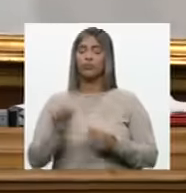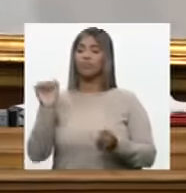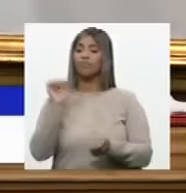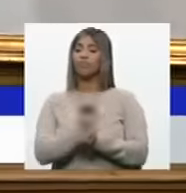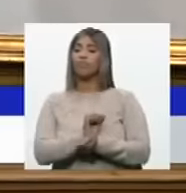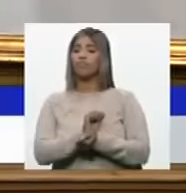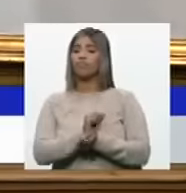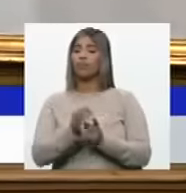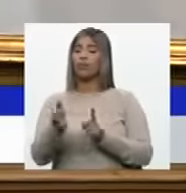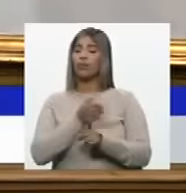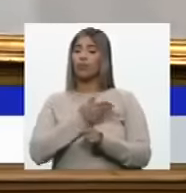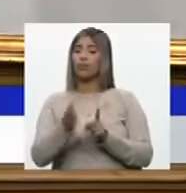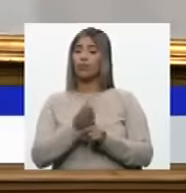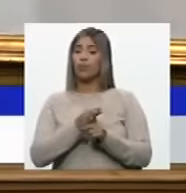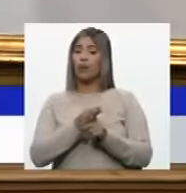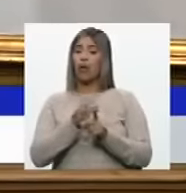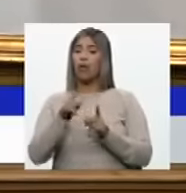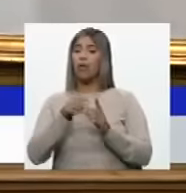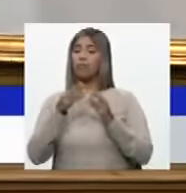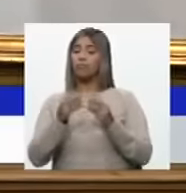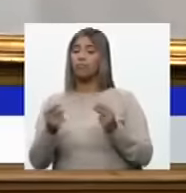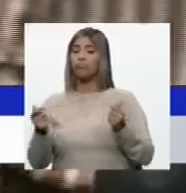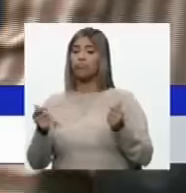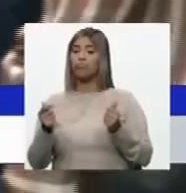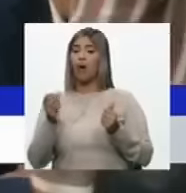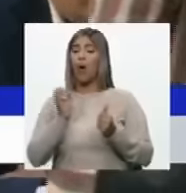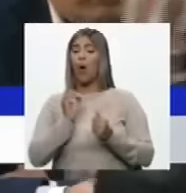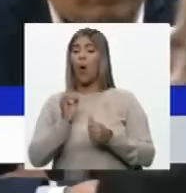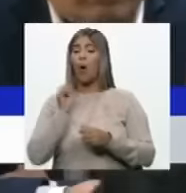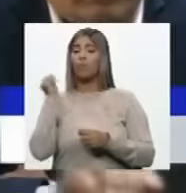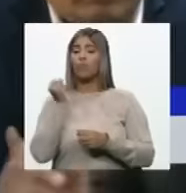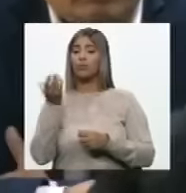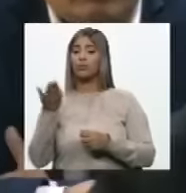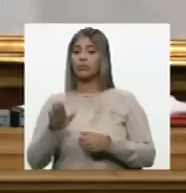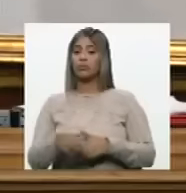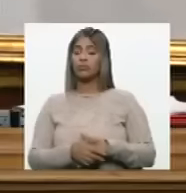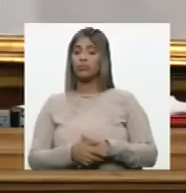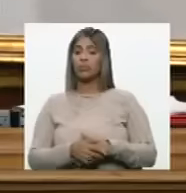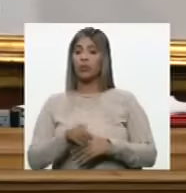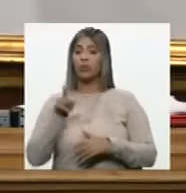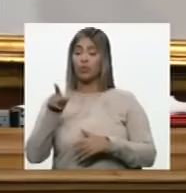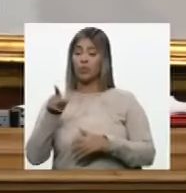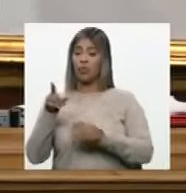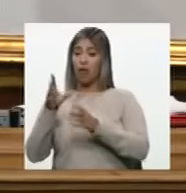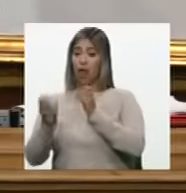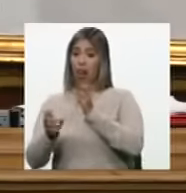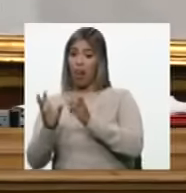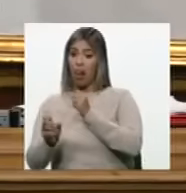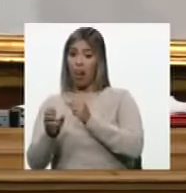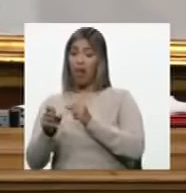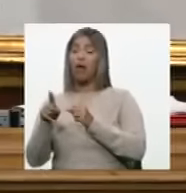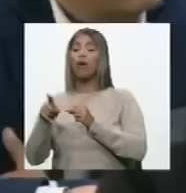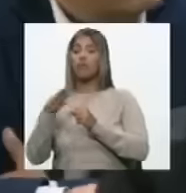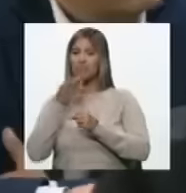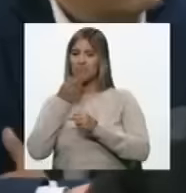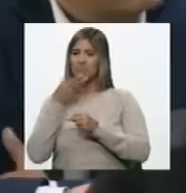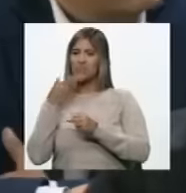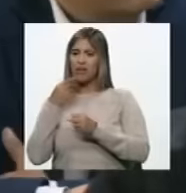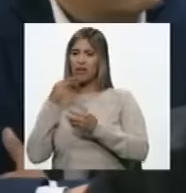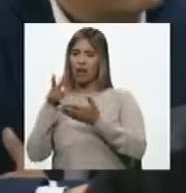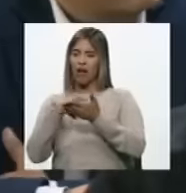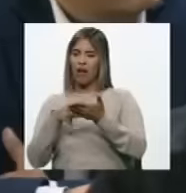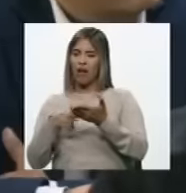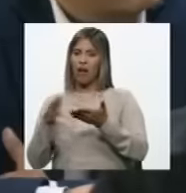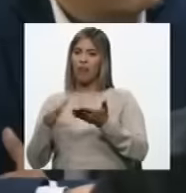apresados, torturados, desaparecidos, asesinados. Cuando vayan a jalar bolas, no sería mala idea leerse el libro Expediente Negro de José